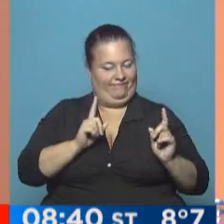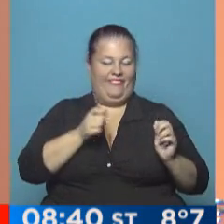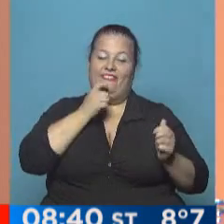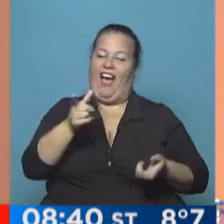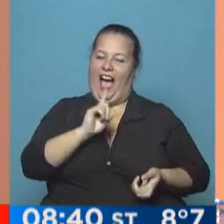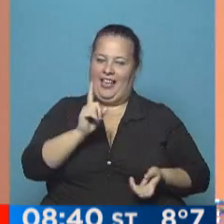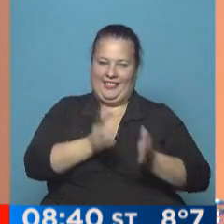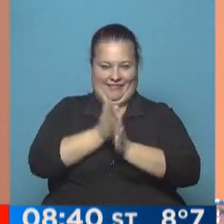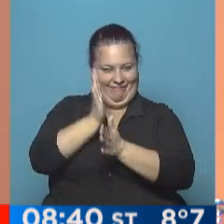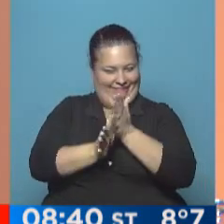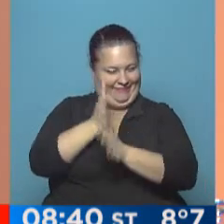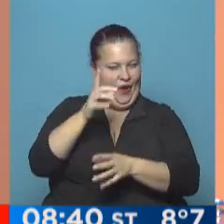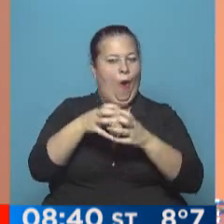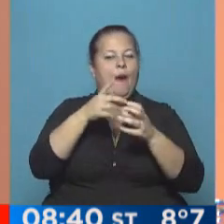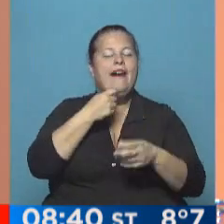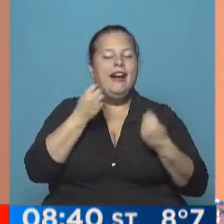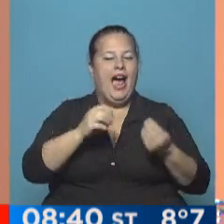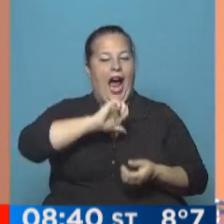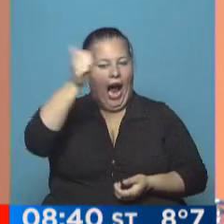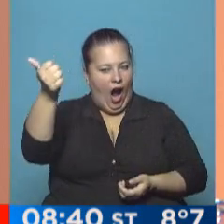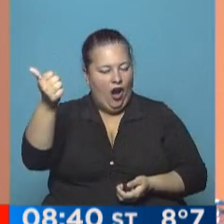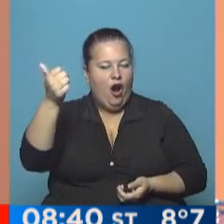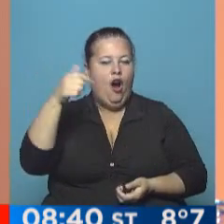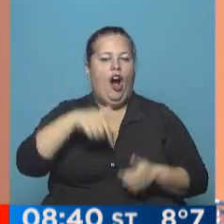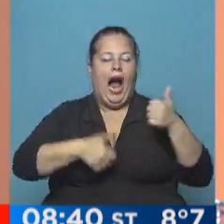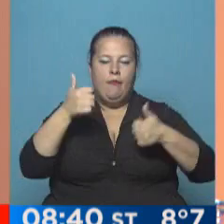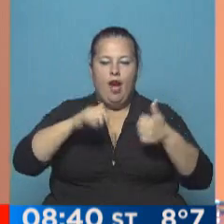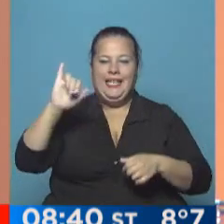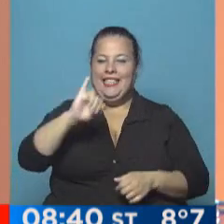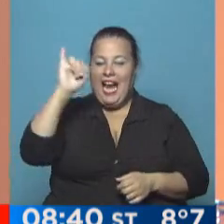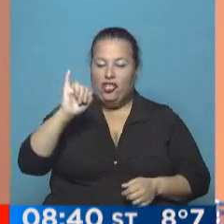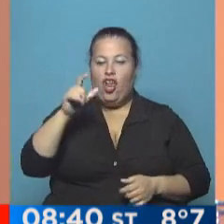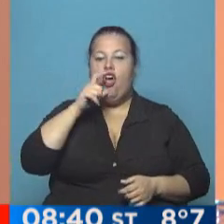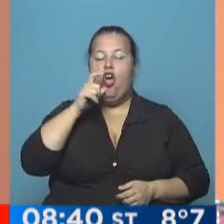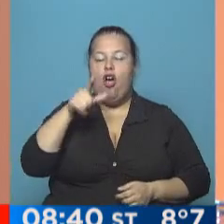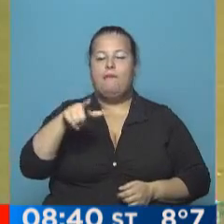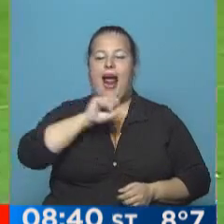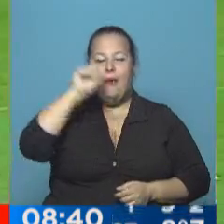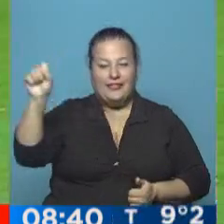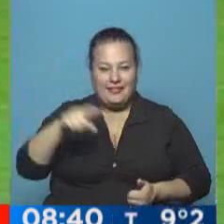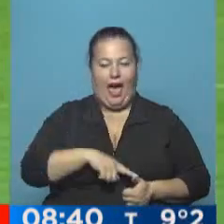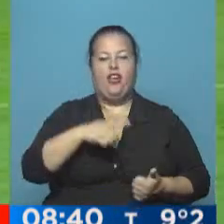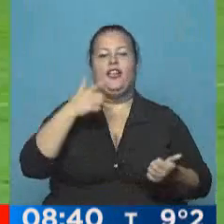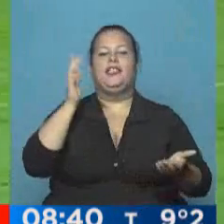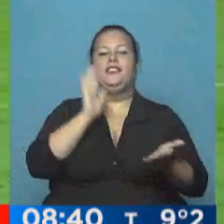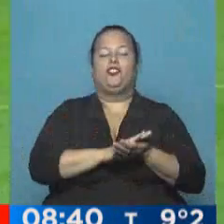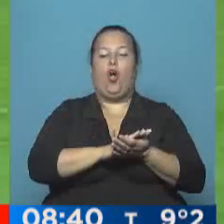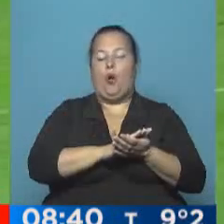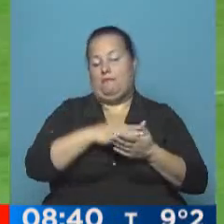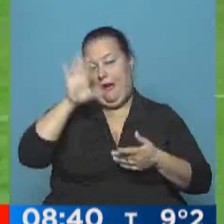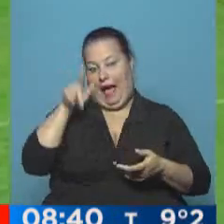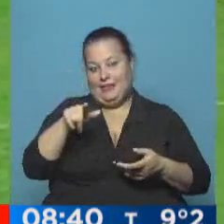barato gratis al equipo de Marcelo Gallardo haber ganado estos torneos internacionales, la Copa Libertadores sobre